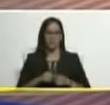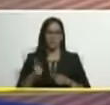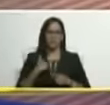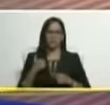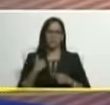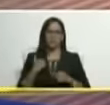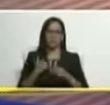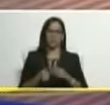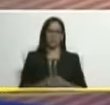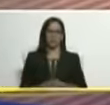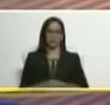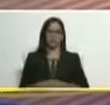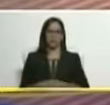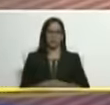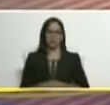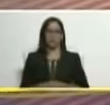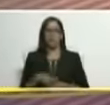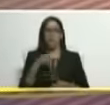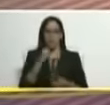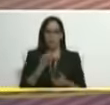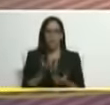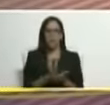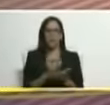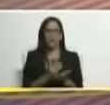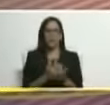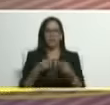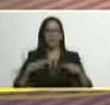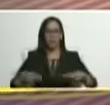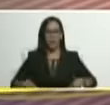cristiana de buena parte de la humanidad,